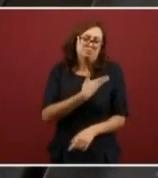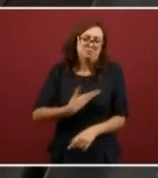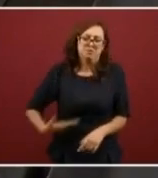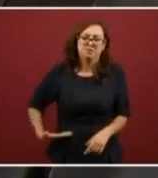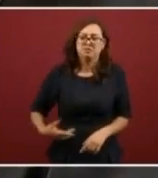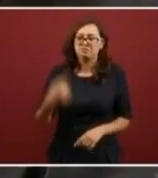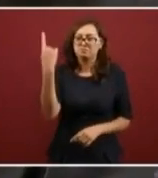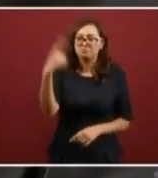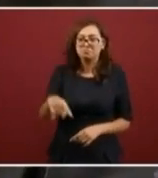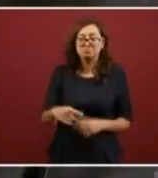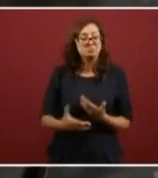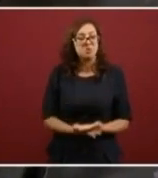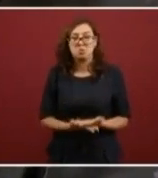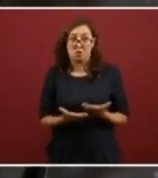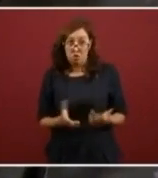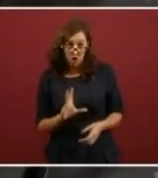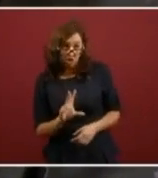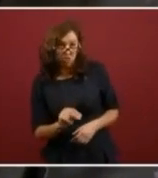Ahora no.